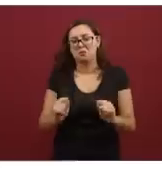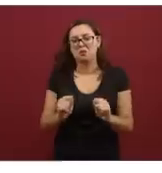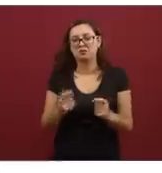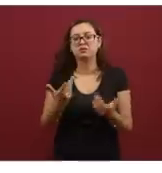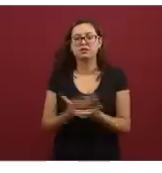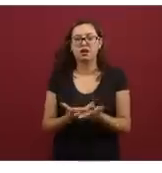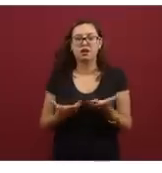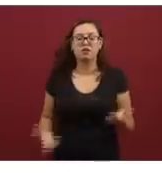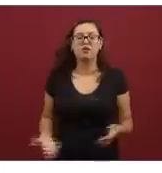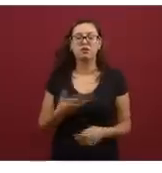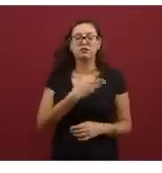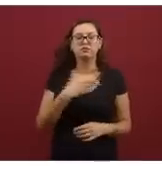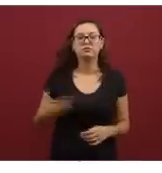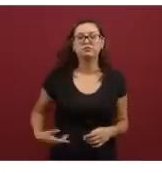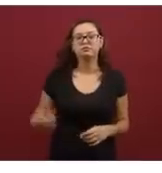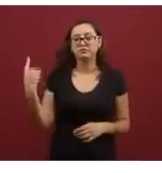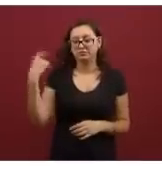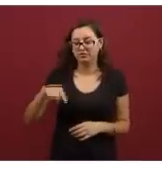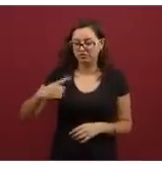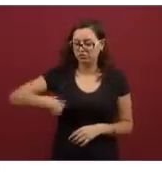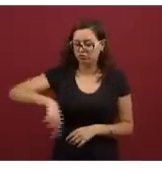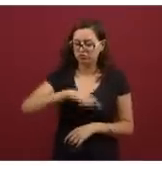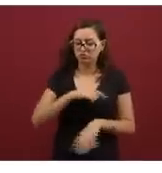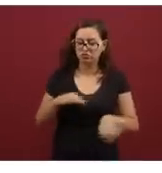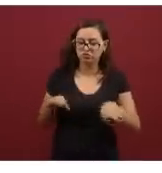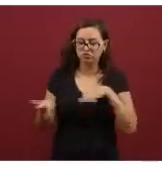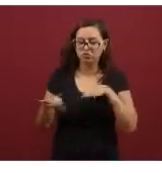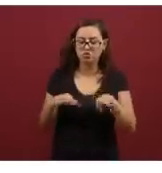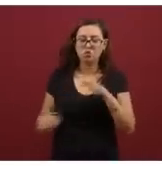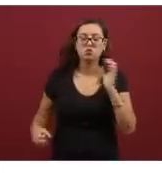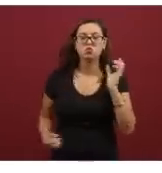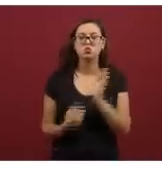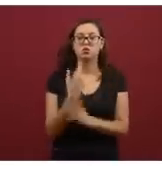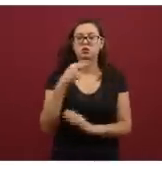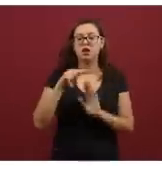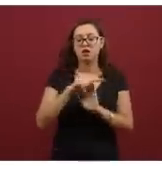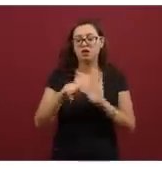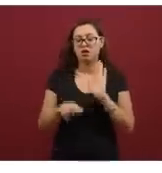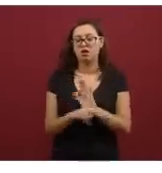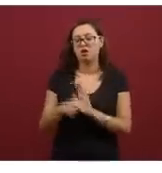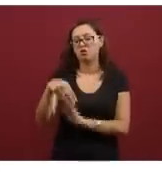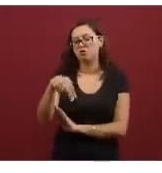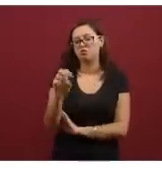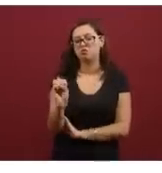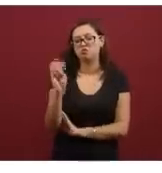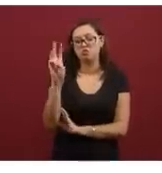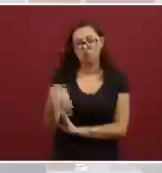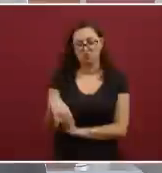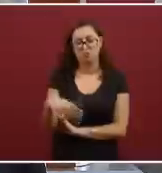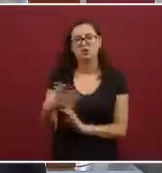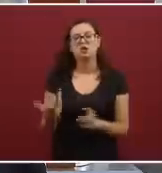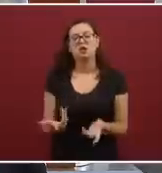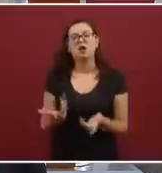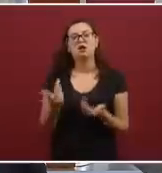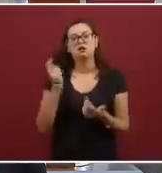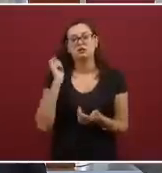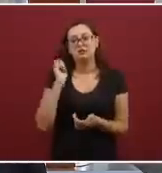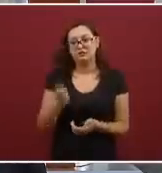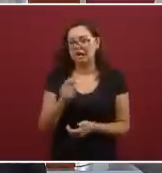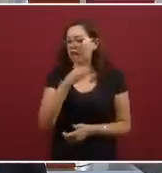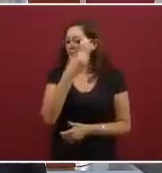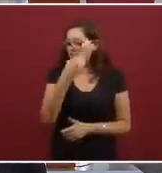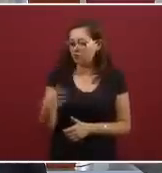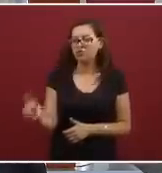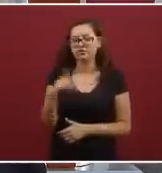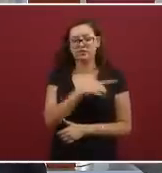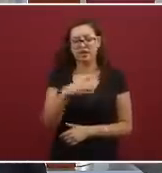del señor presidente, estamos trabajando en una norma oficial mexicana que contemple la